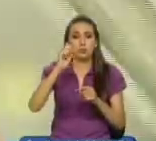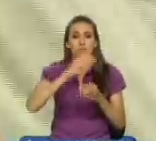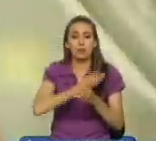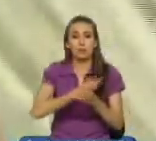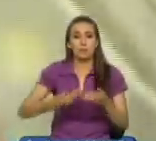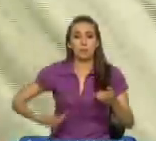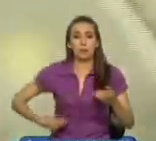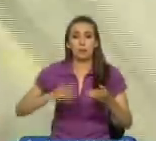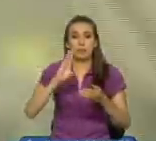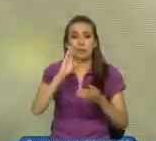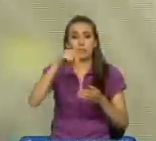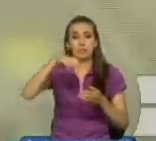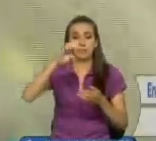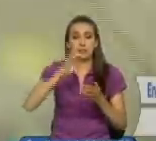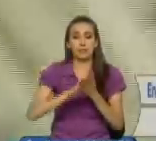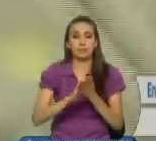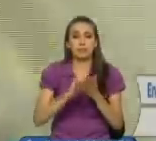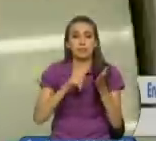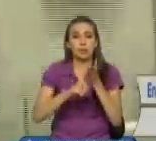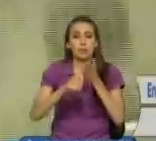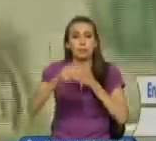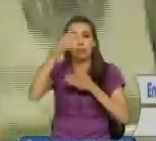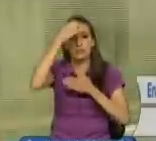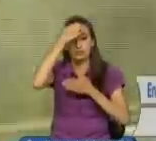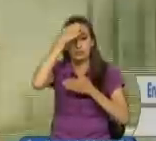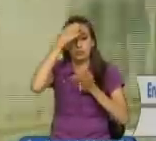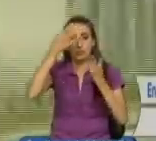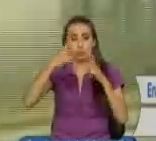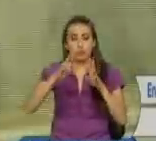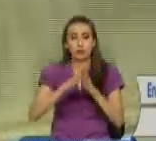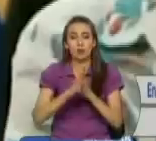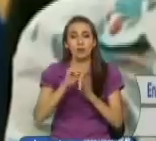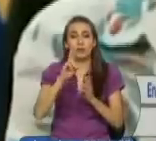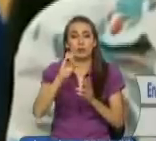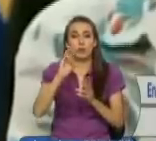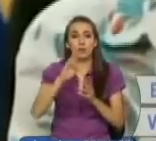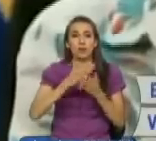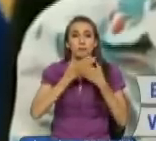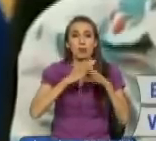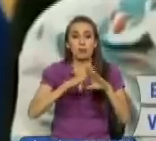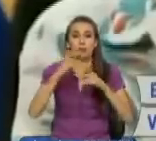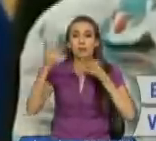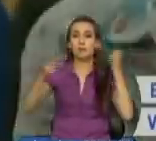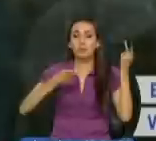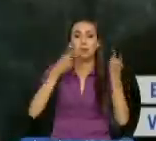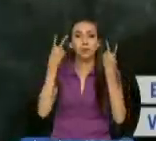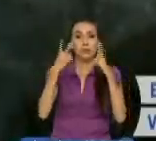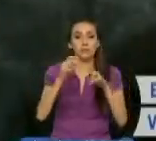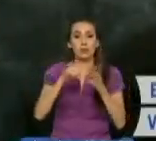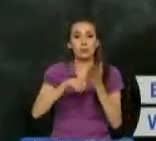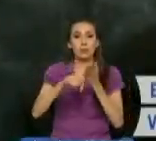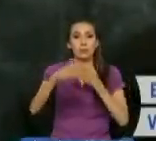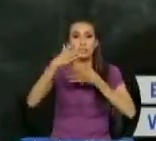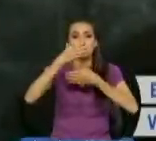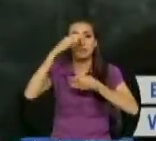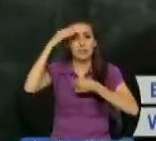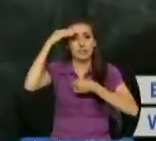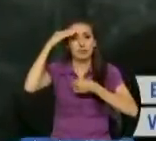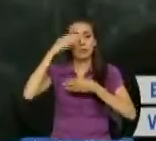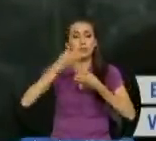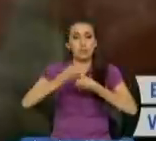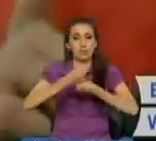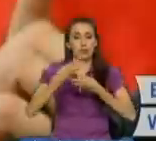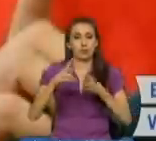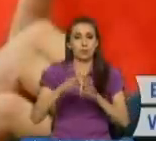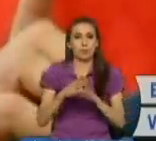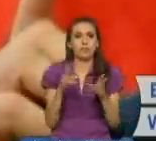Nacional electoral Elías jagwa ministro de Educación tarek William SAP defensor del pueblo y nesto reverol ministro del interior el objetivo es